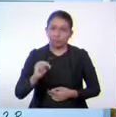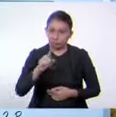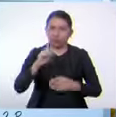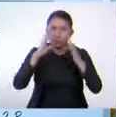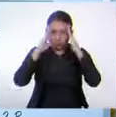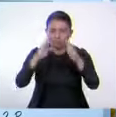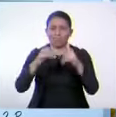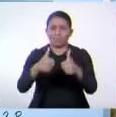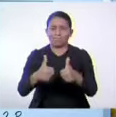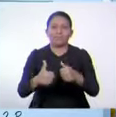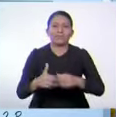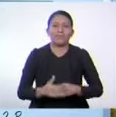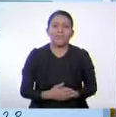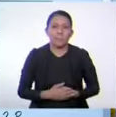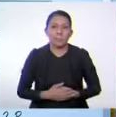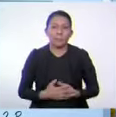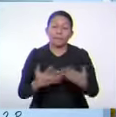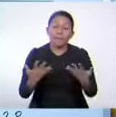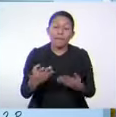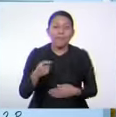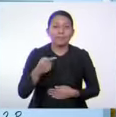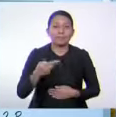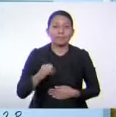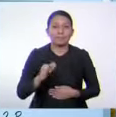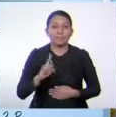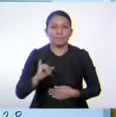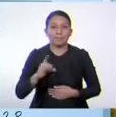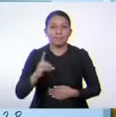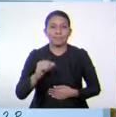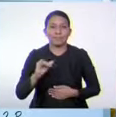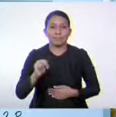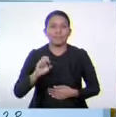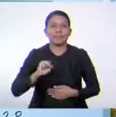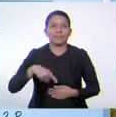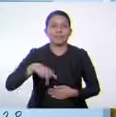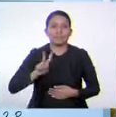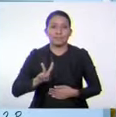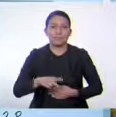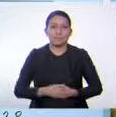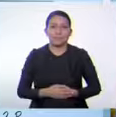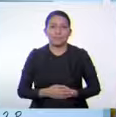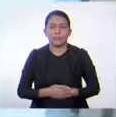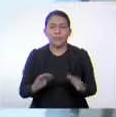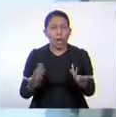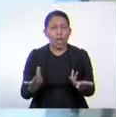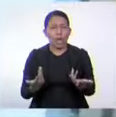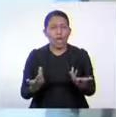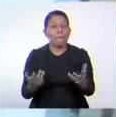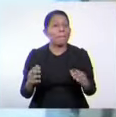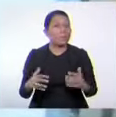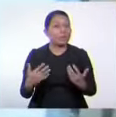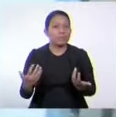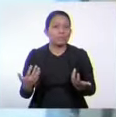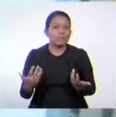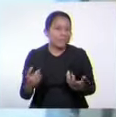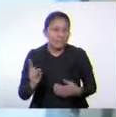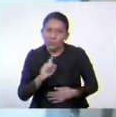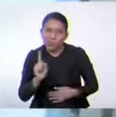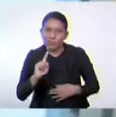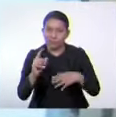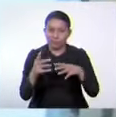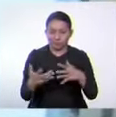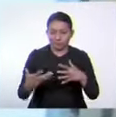gusta. Esta hibridación ahora es sp2. ¿Por qué? Porque ya no se van a hibridar